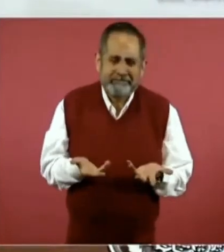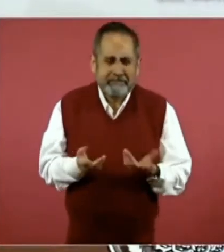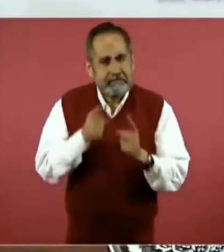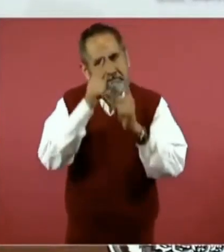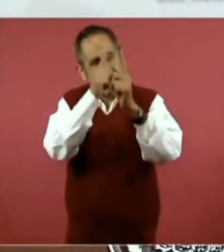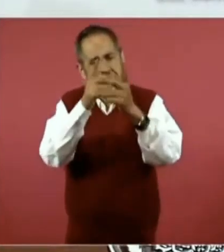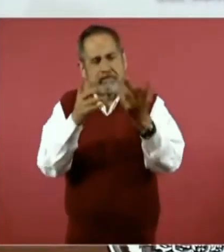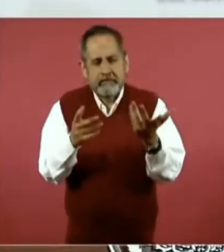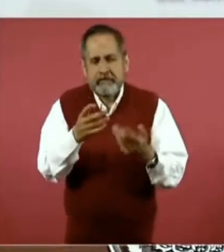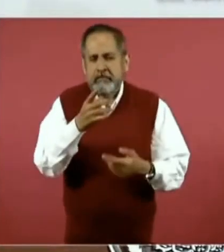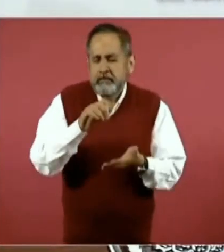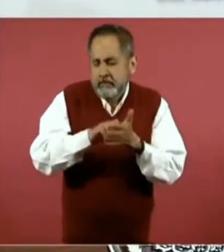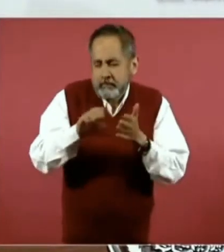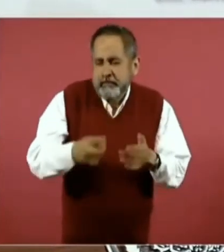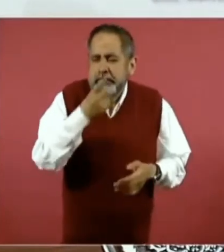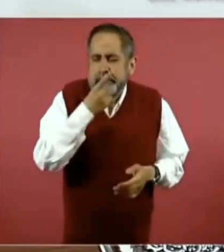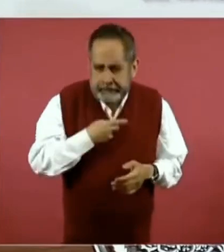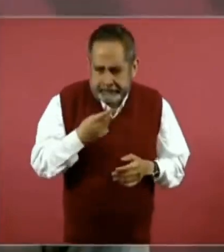Díganme ustedes